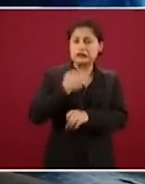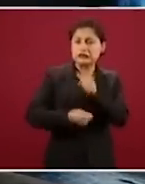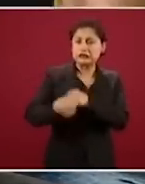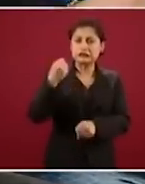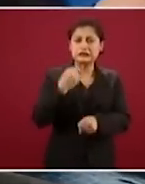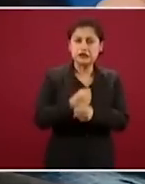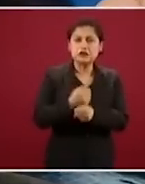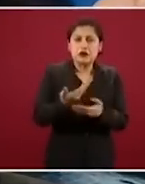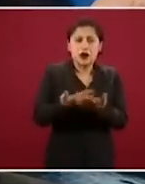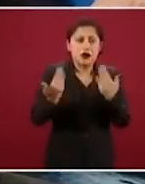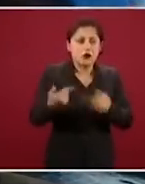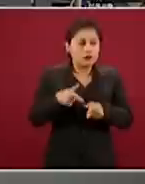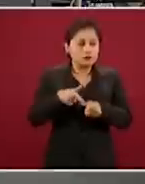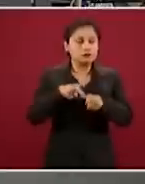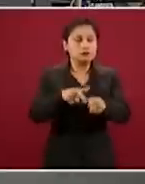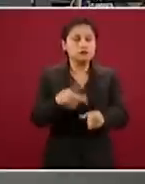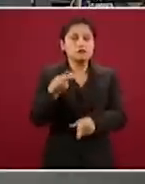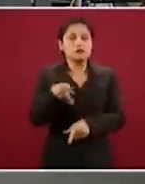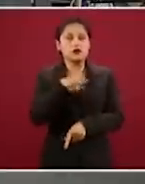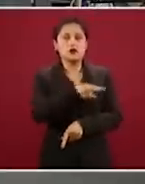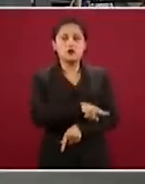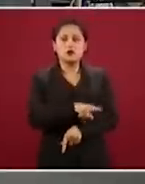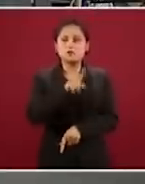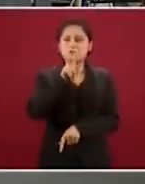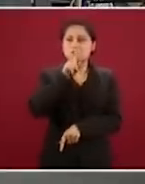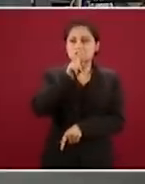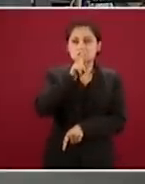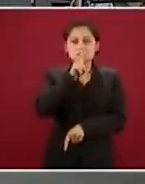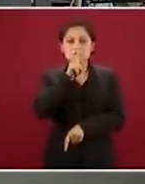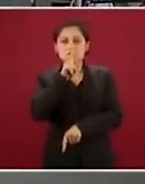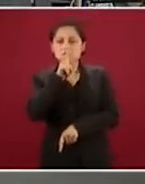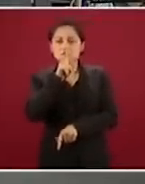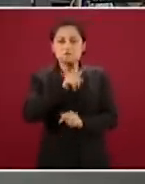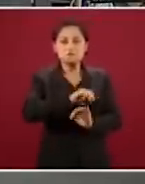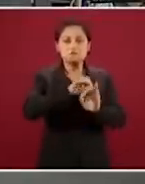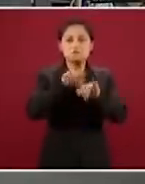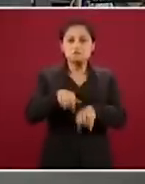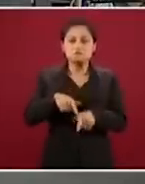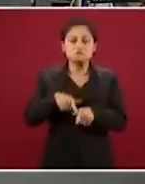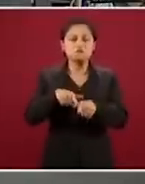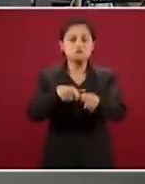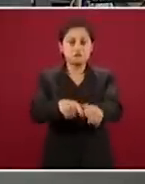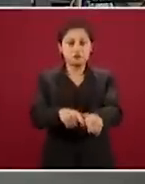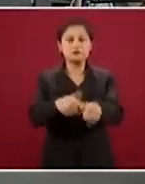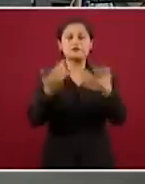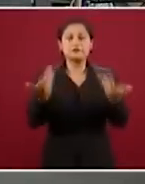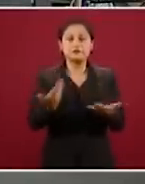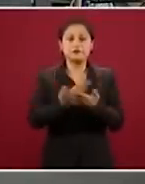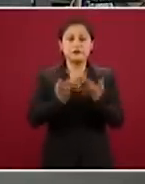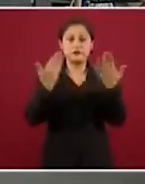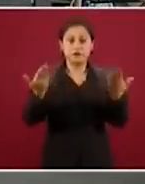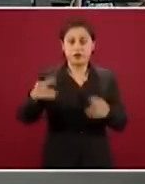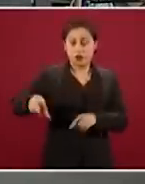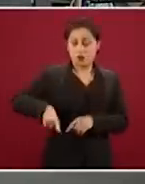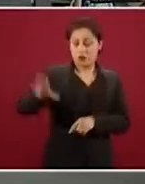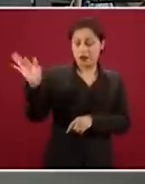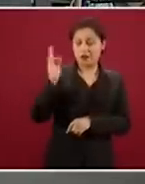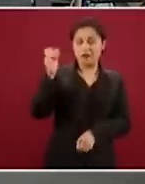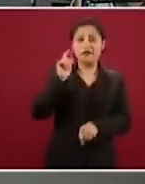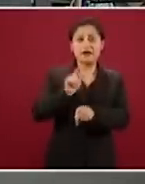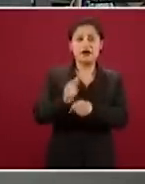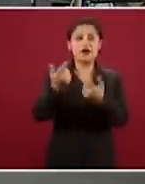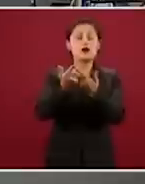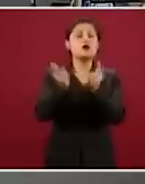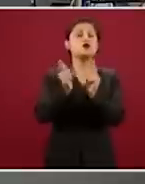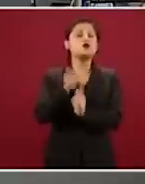han logrado colar, se han logrado cobijar. O sea, hay una responsabilidad del gobierno federal, además de Morena, por